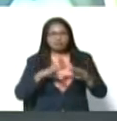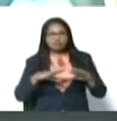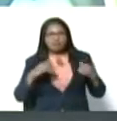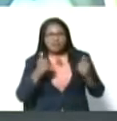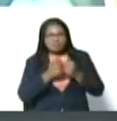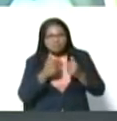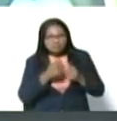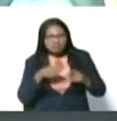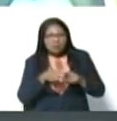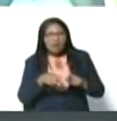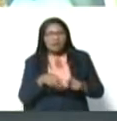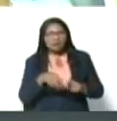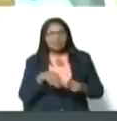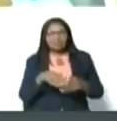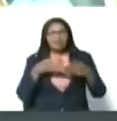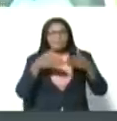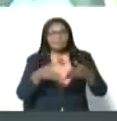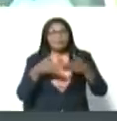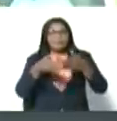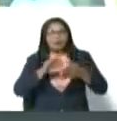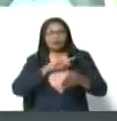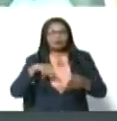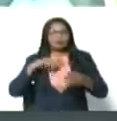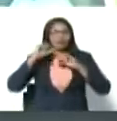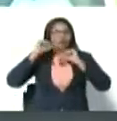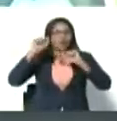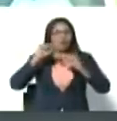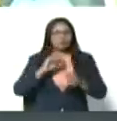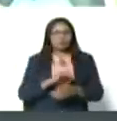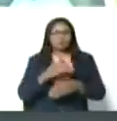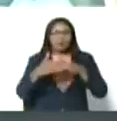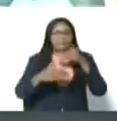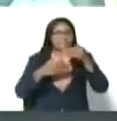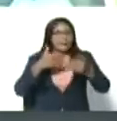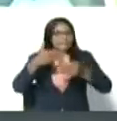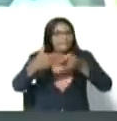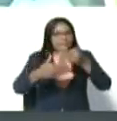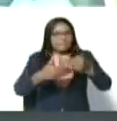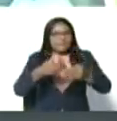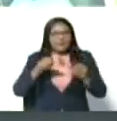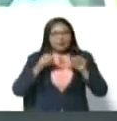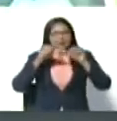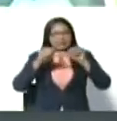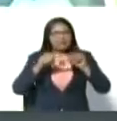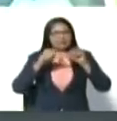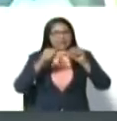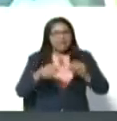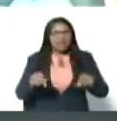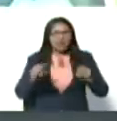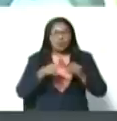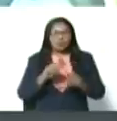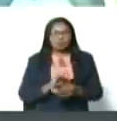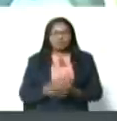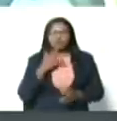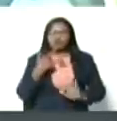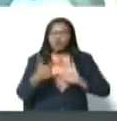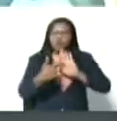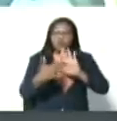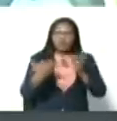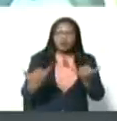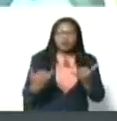planteamos hace 2 años y mira, ya lo estamos logrando. Y vamos a seguir avanzando, como siempre. Y miren lo que les voy a mostrar